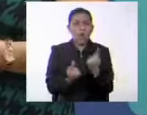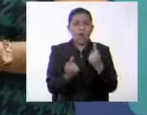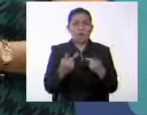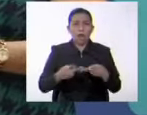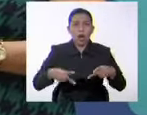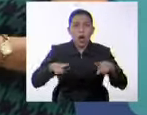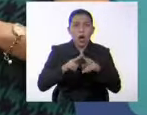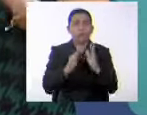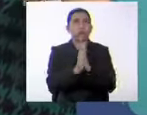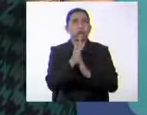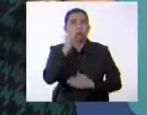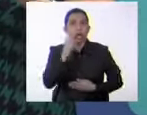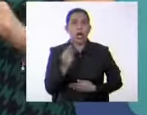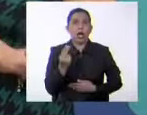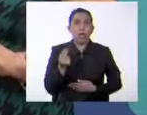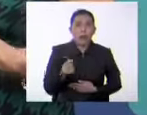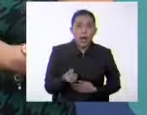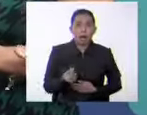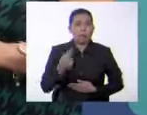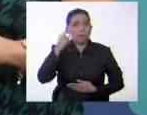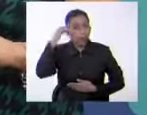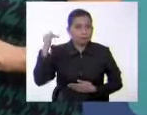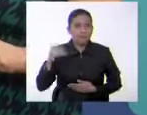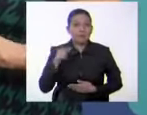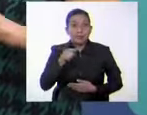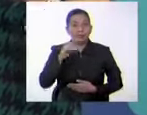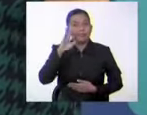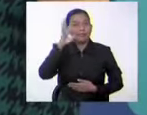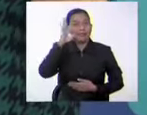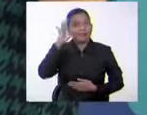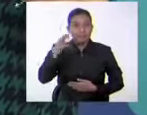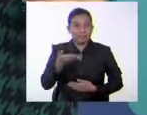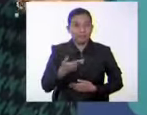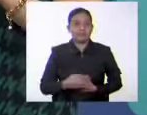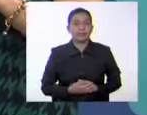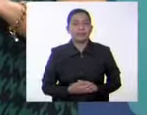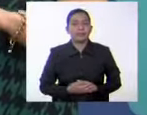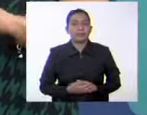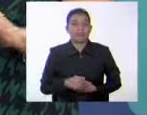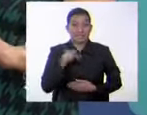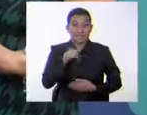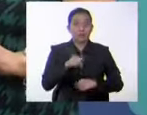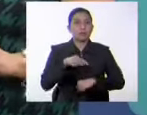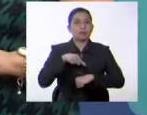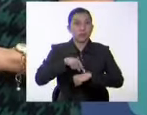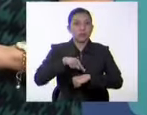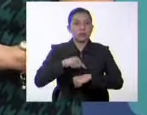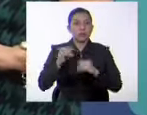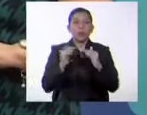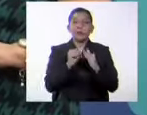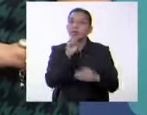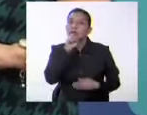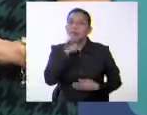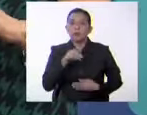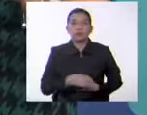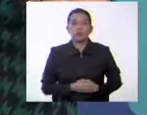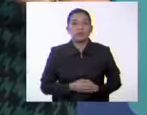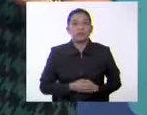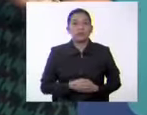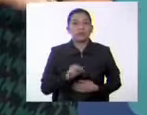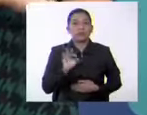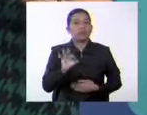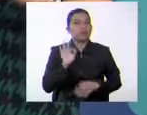economía, ¿verdad? Ese era el sueño, ¿verdad? Luego, en ese momento también se mencionó elecciones, y